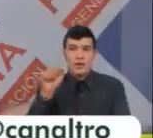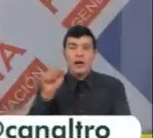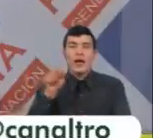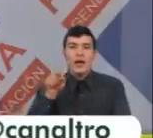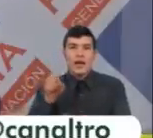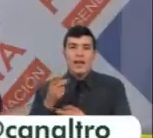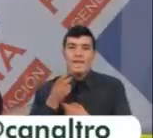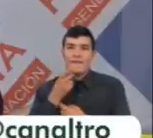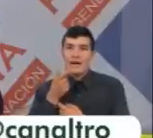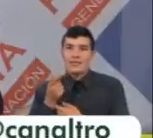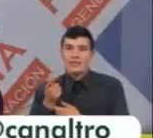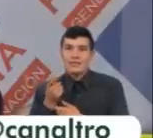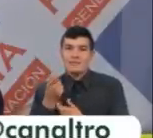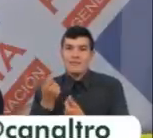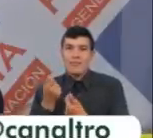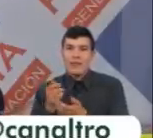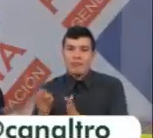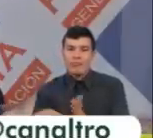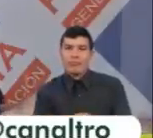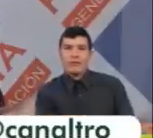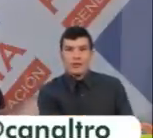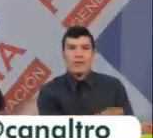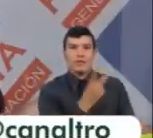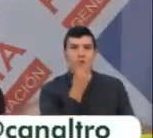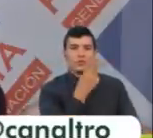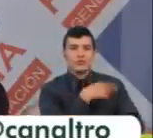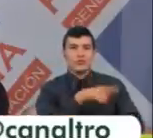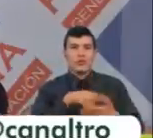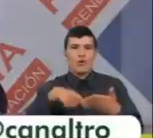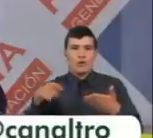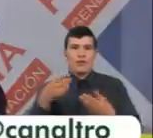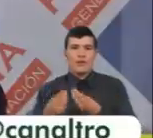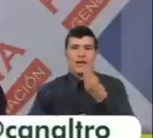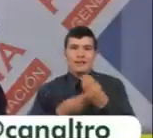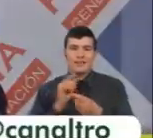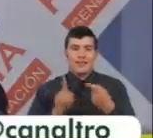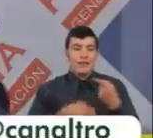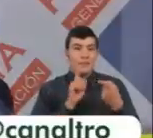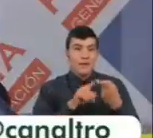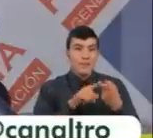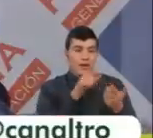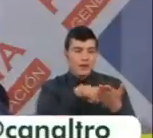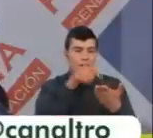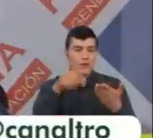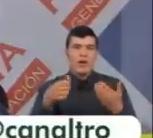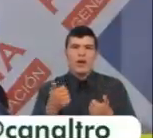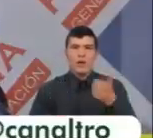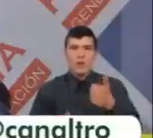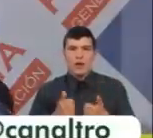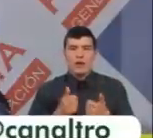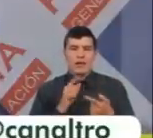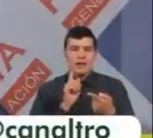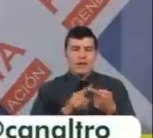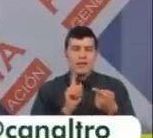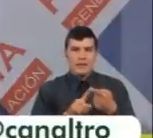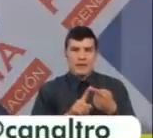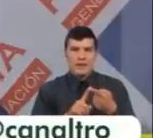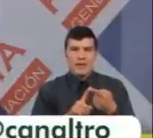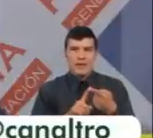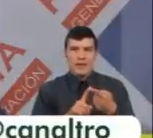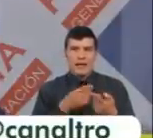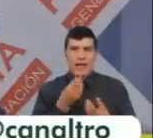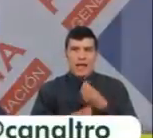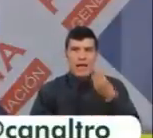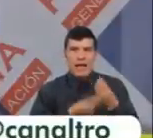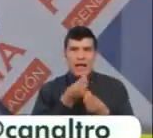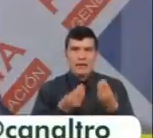desviación de algunos recursos en dos contratos realizados el primero de ellos para la elaboración